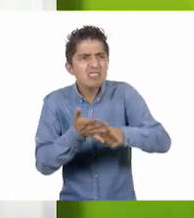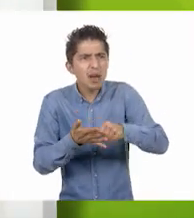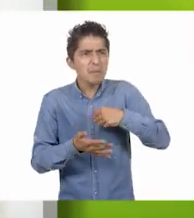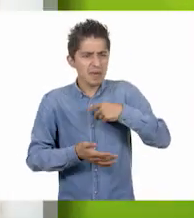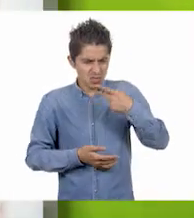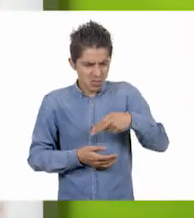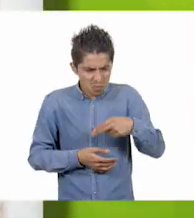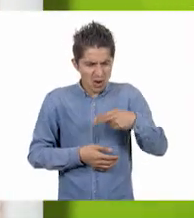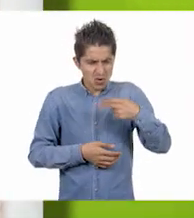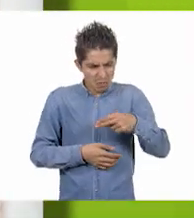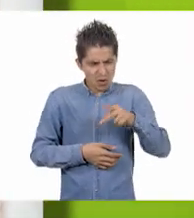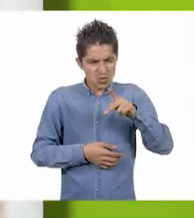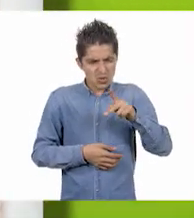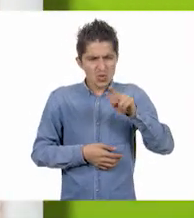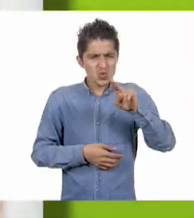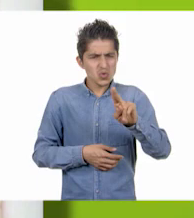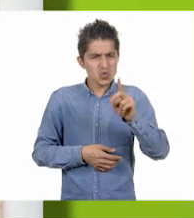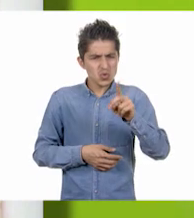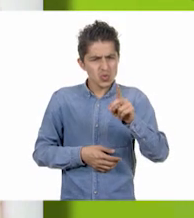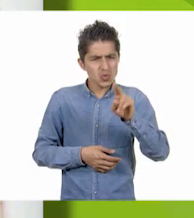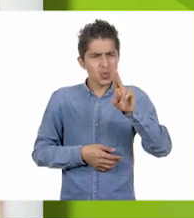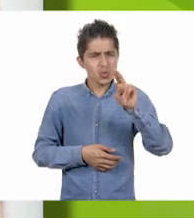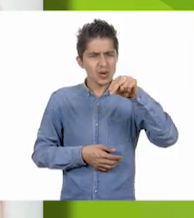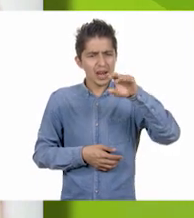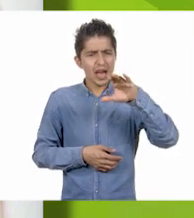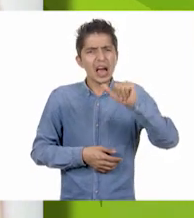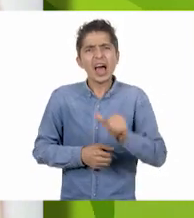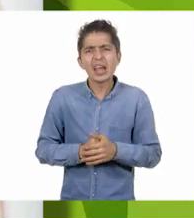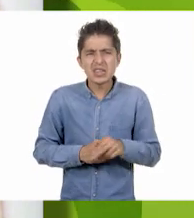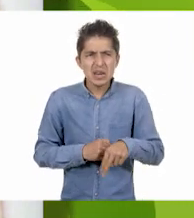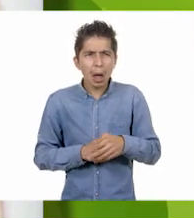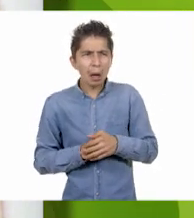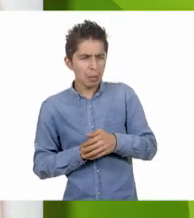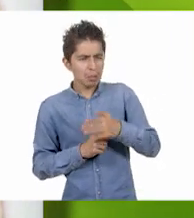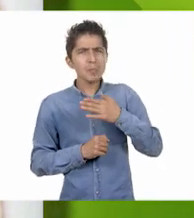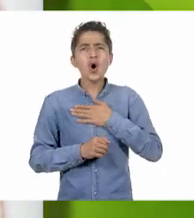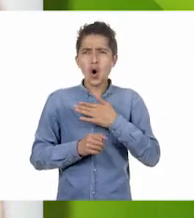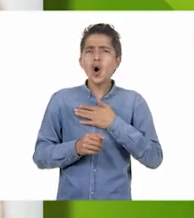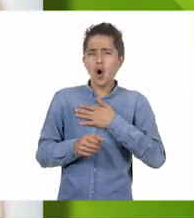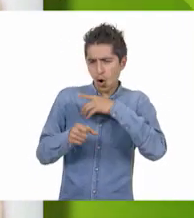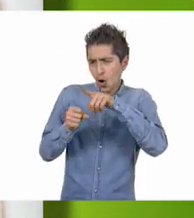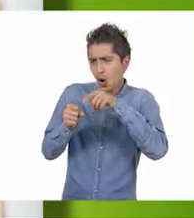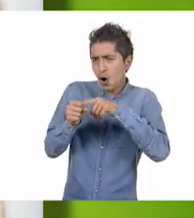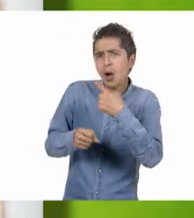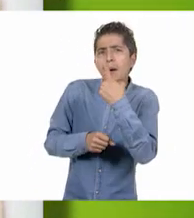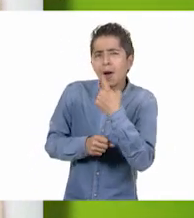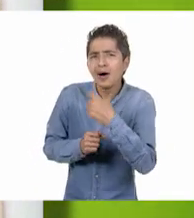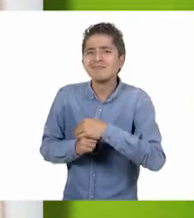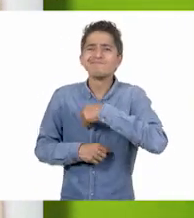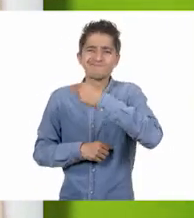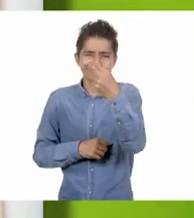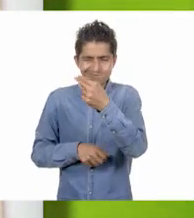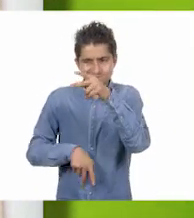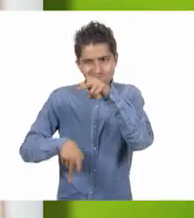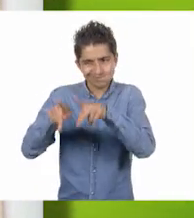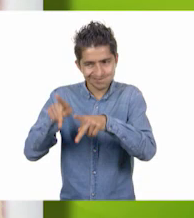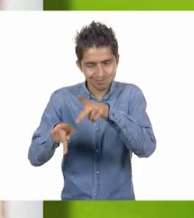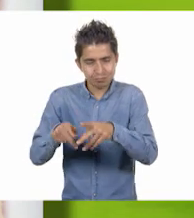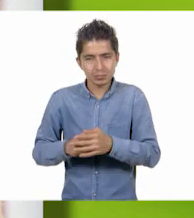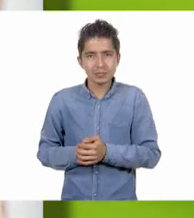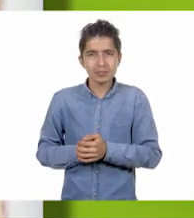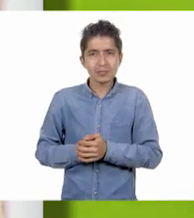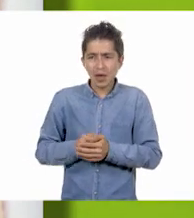para Duncan. Hola, Duncan. Soy yo, Crayón Rojo. Necesitamos hablar. Me